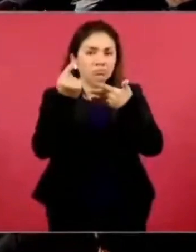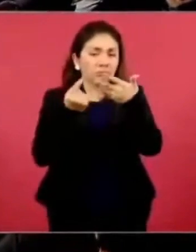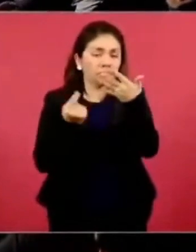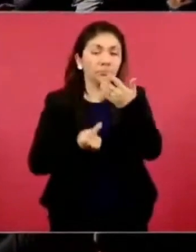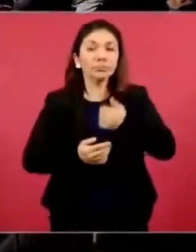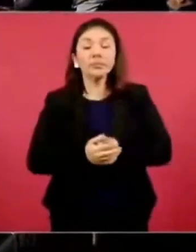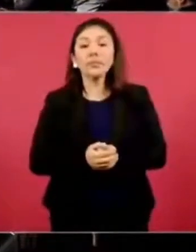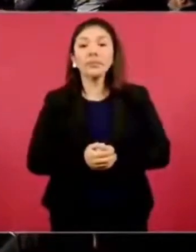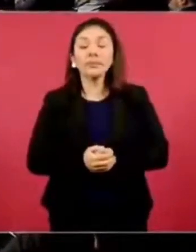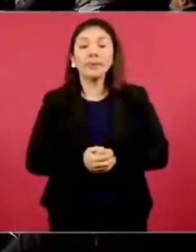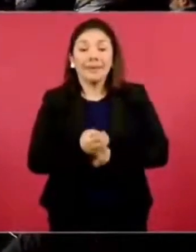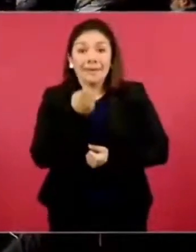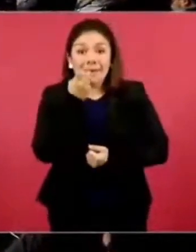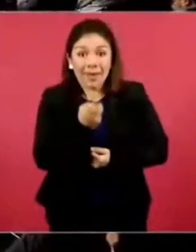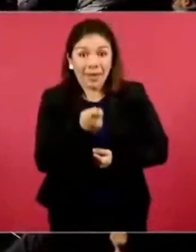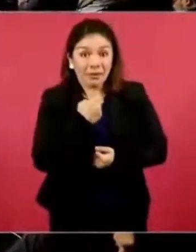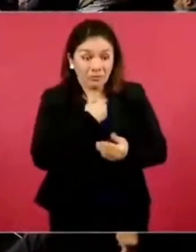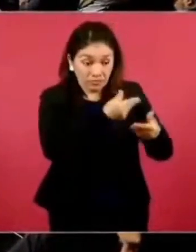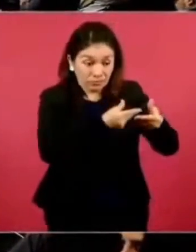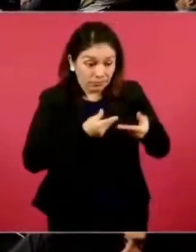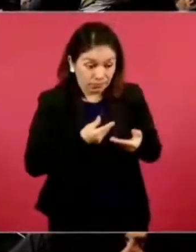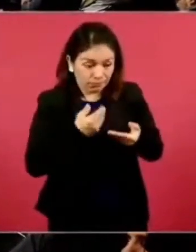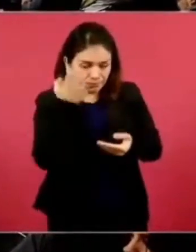y actuamos.